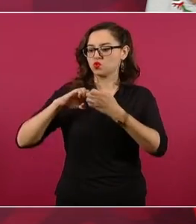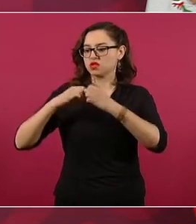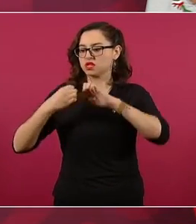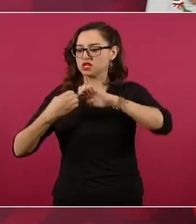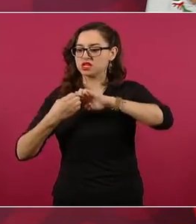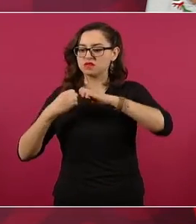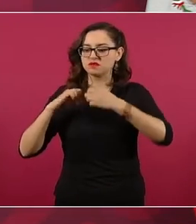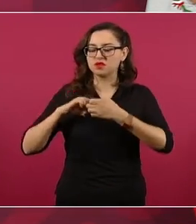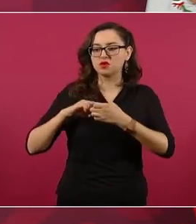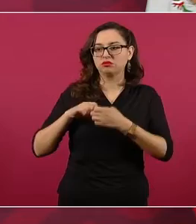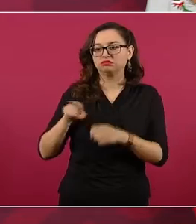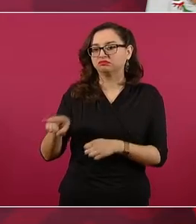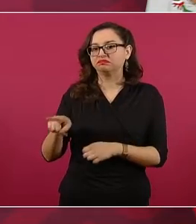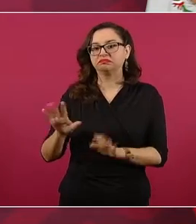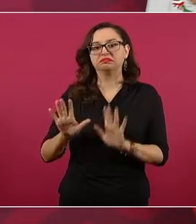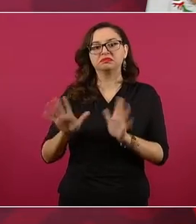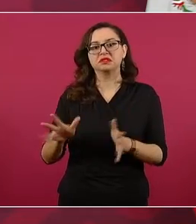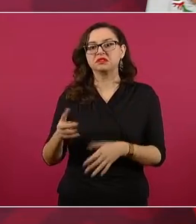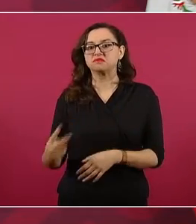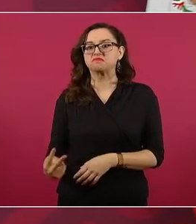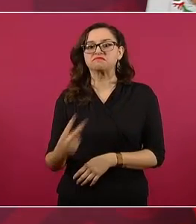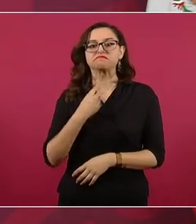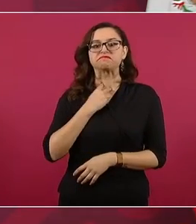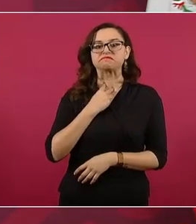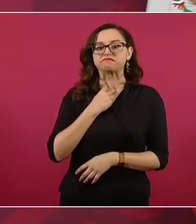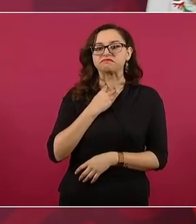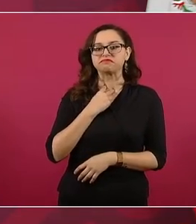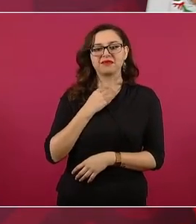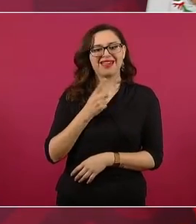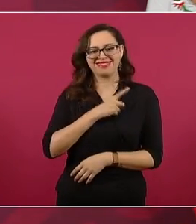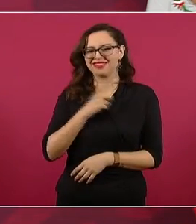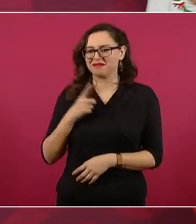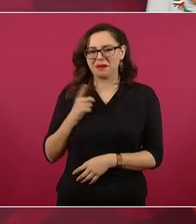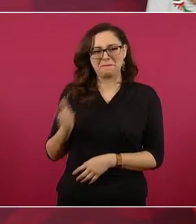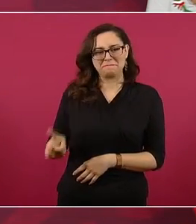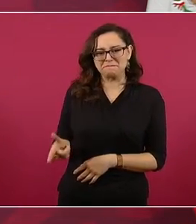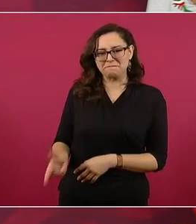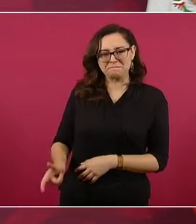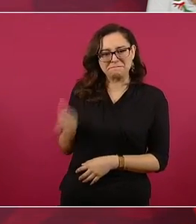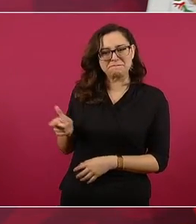Maquiavelo, había que rematarlo,